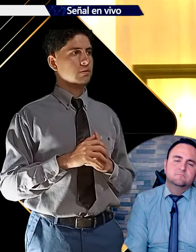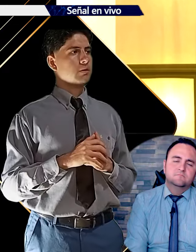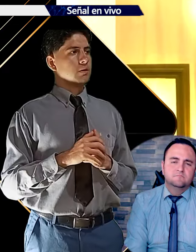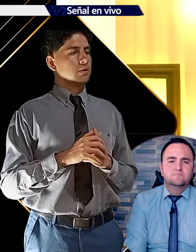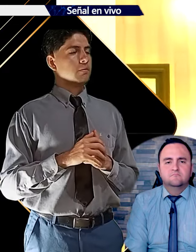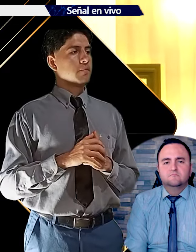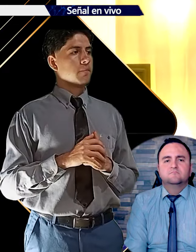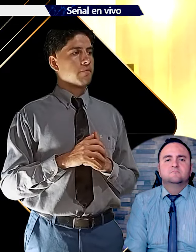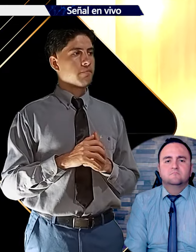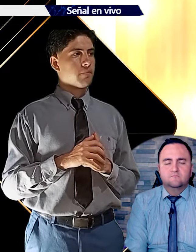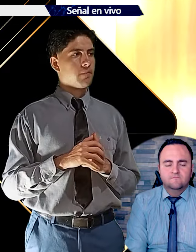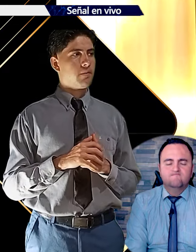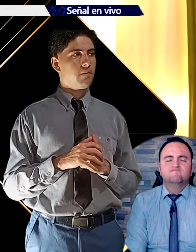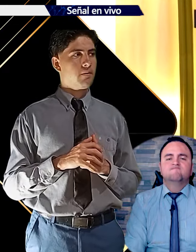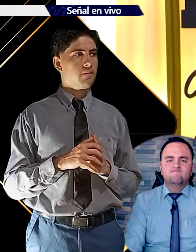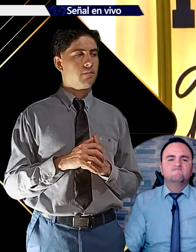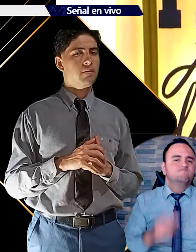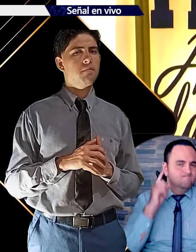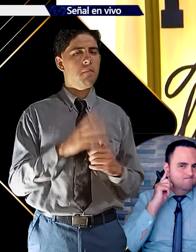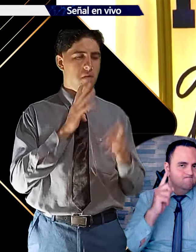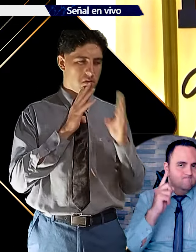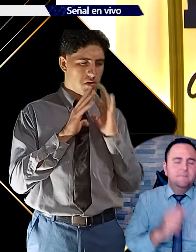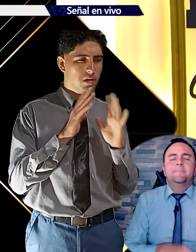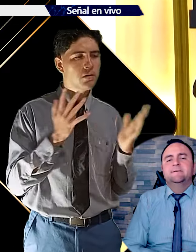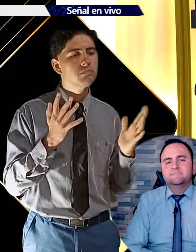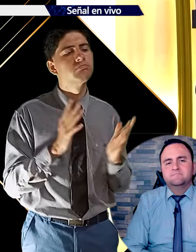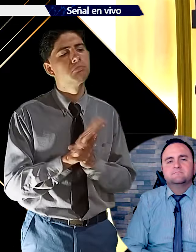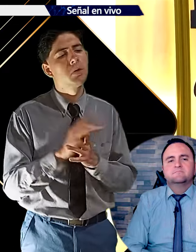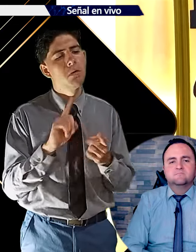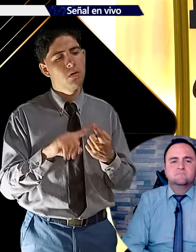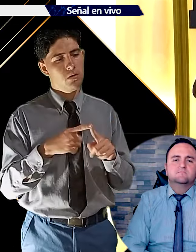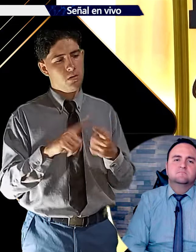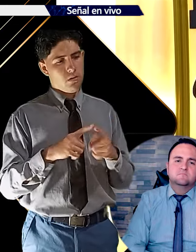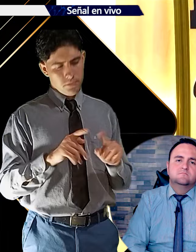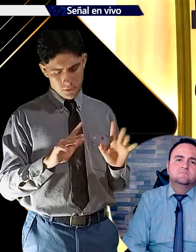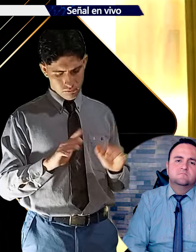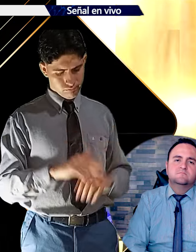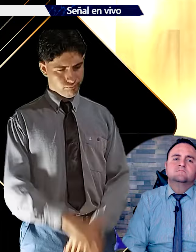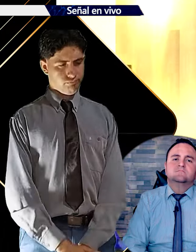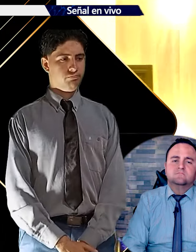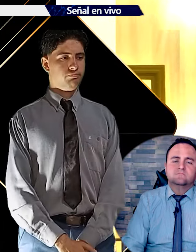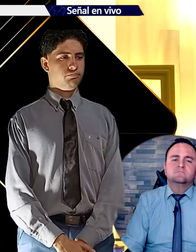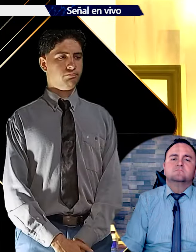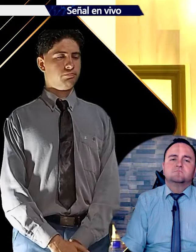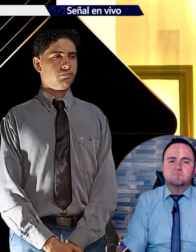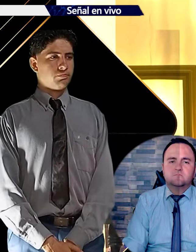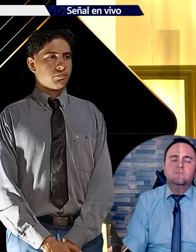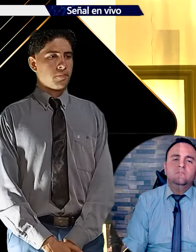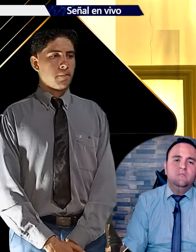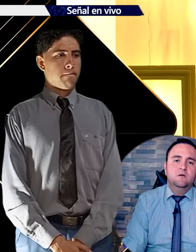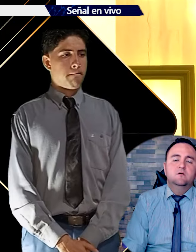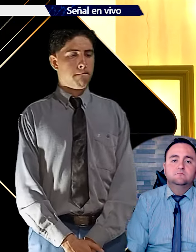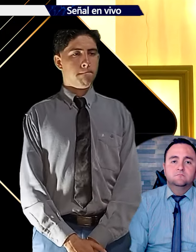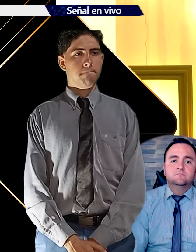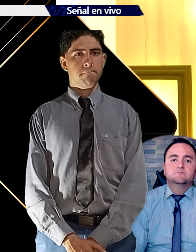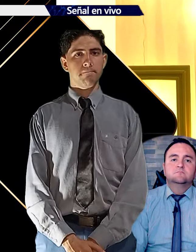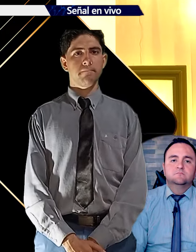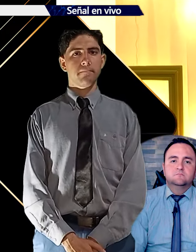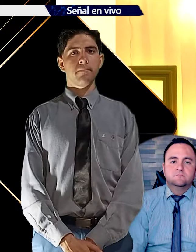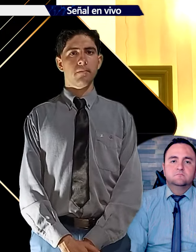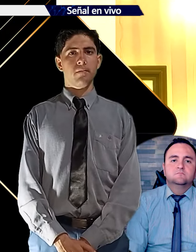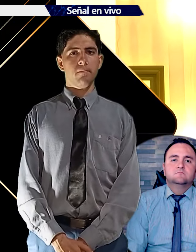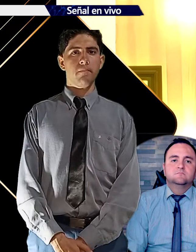hija? Vamos a manejar esta adolescencia y ya vería. Y me le bajé un poquito a lo que es el vocablo del adolescente, para que no sintiera esta vieja. Y como ya mis otros hijos no estaban en casa,